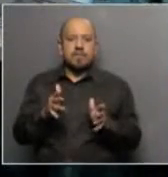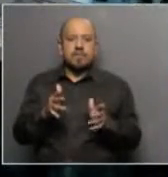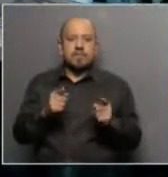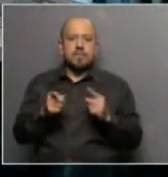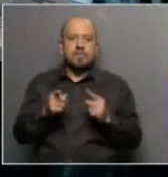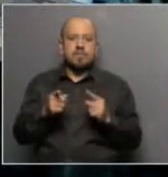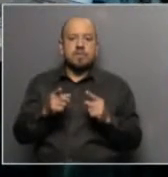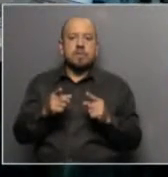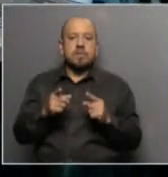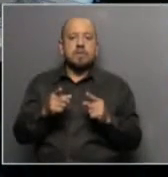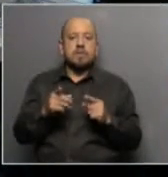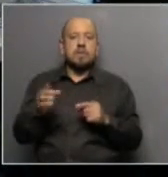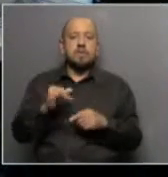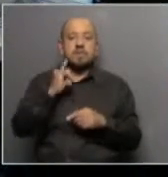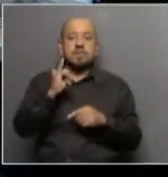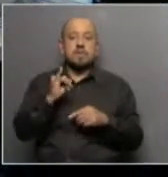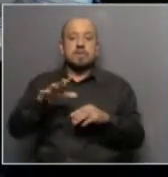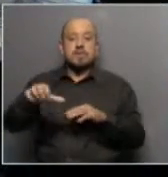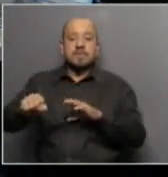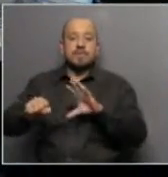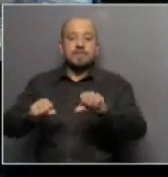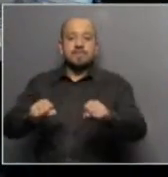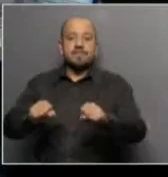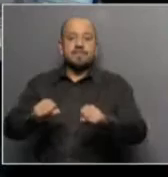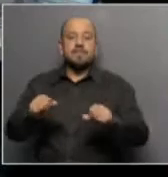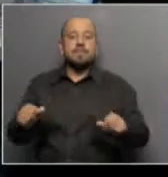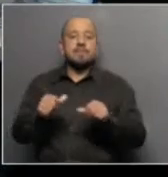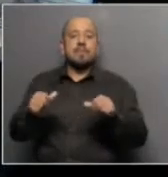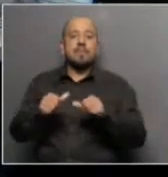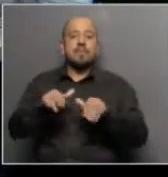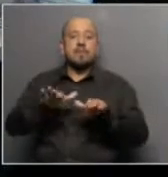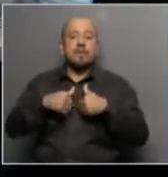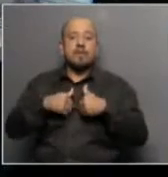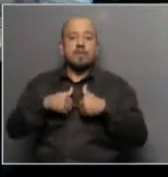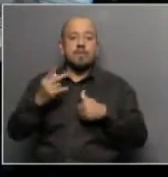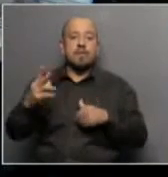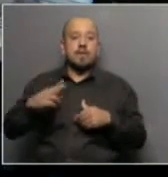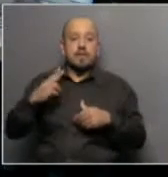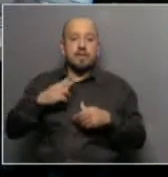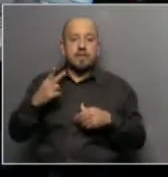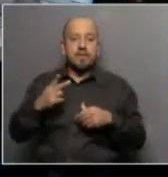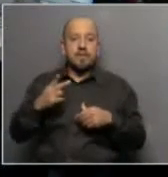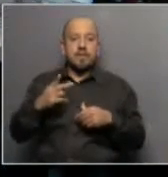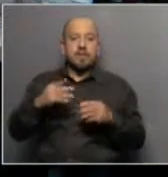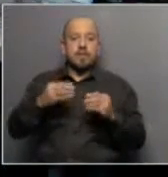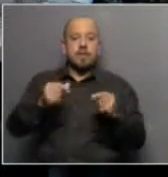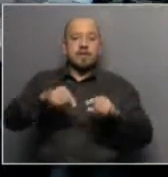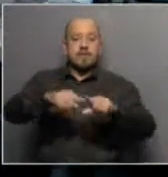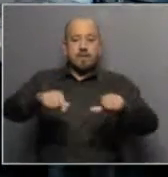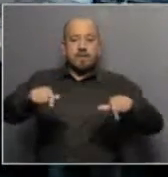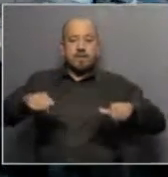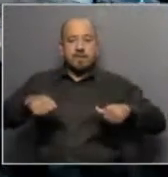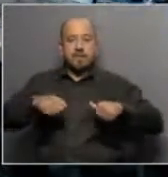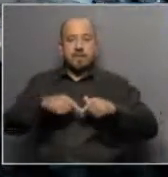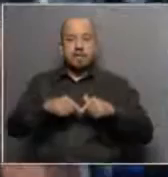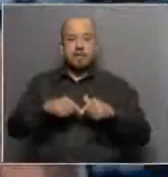La conquista se hizo de la propiedad más rica de la tierra,